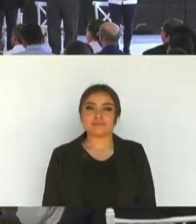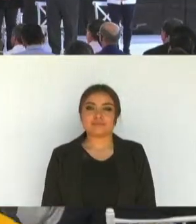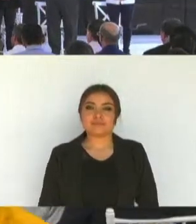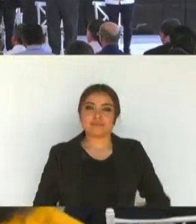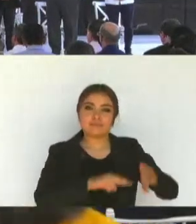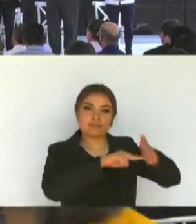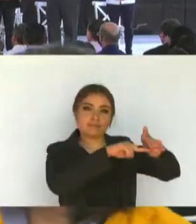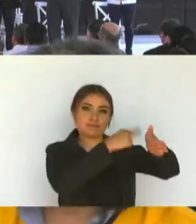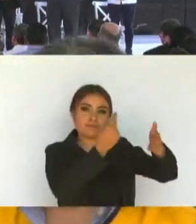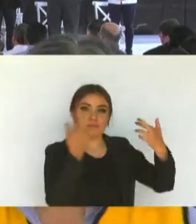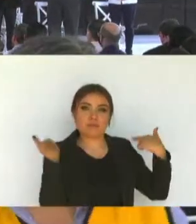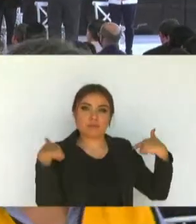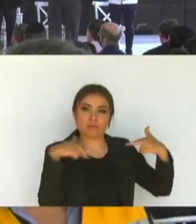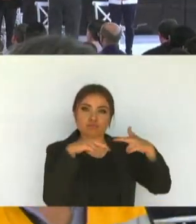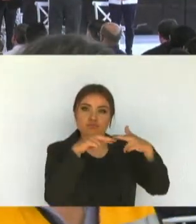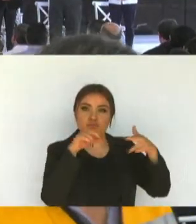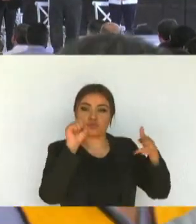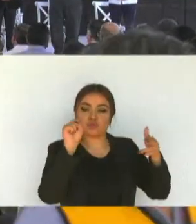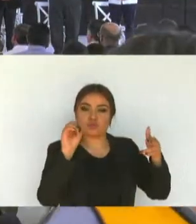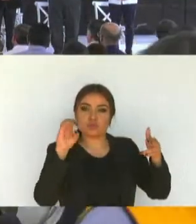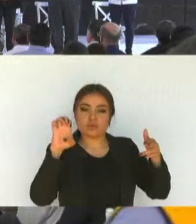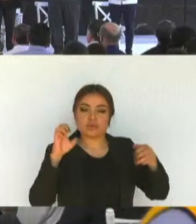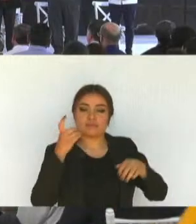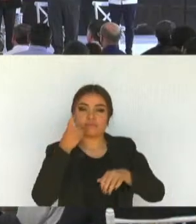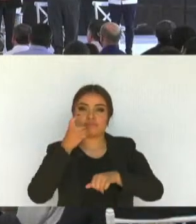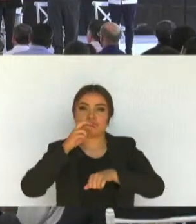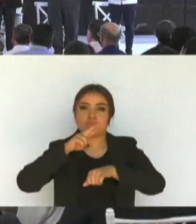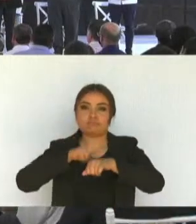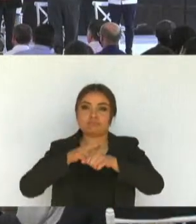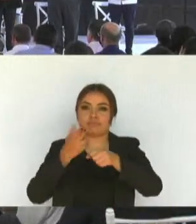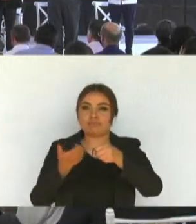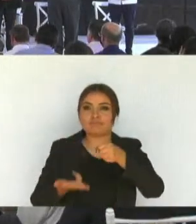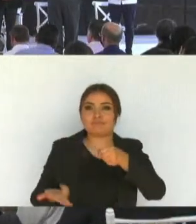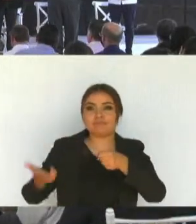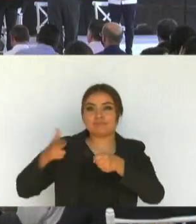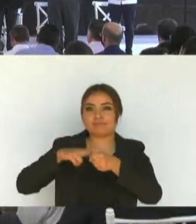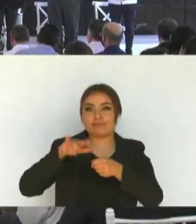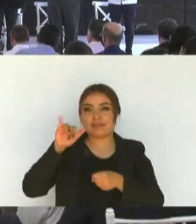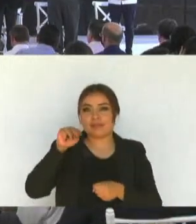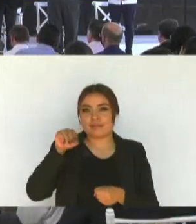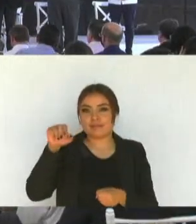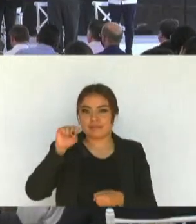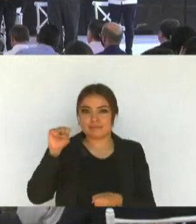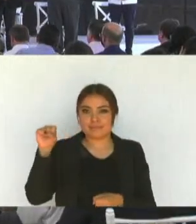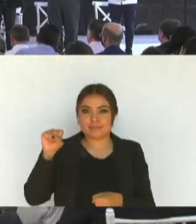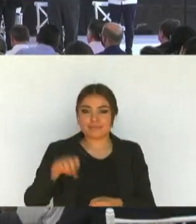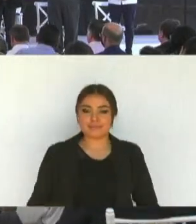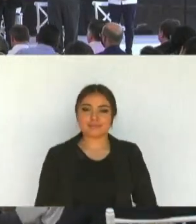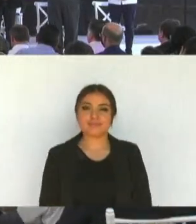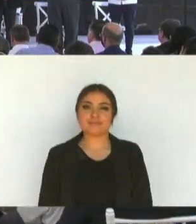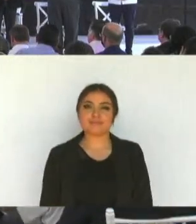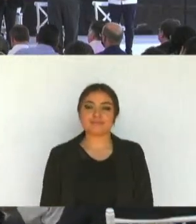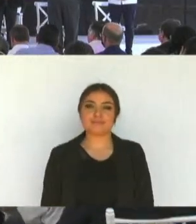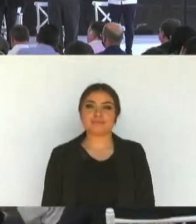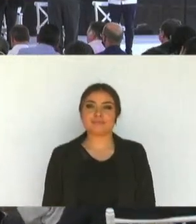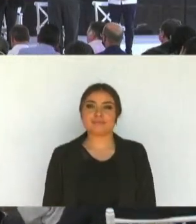Firma Maestro Zoé Robledo, director general del Instituto Mexicano del Seguro Social.